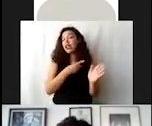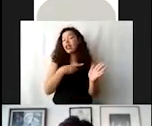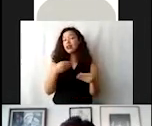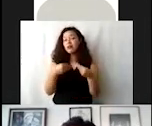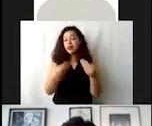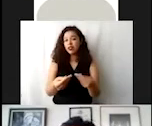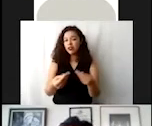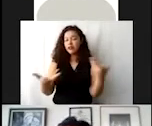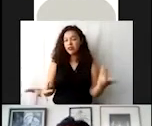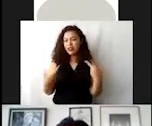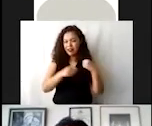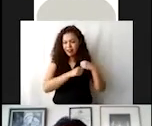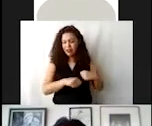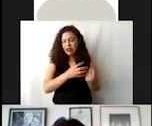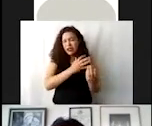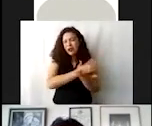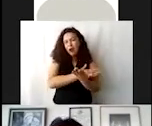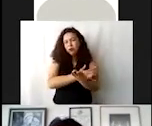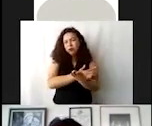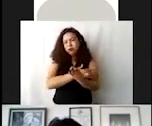por parte de la autoridad, ¿sí?